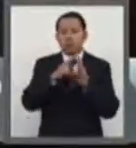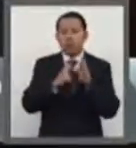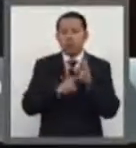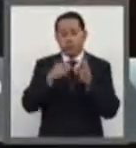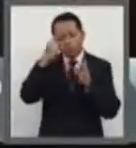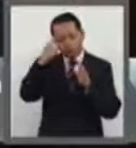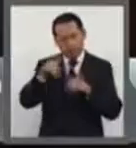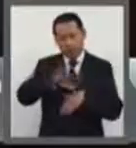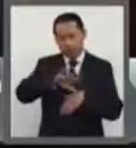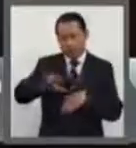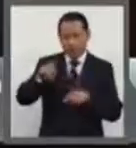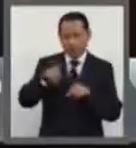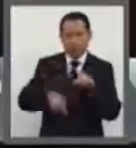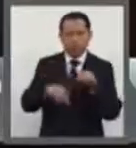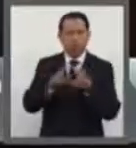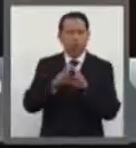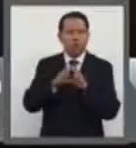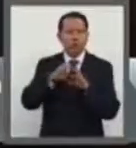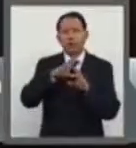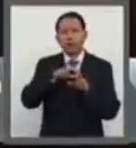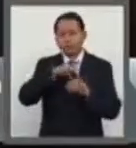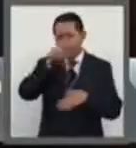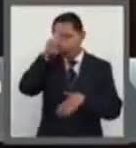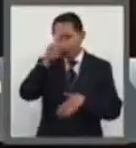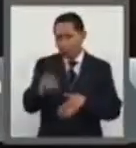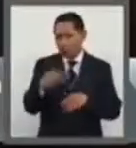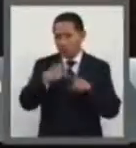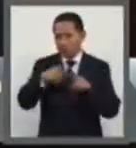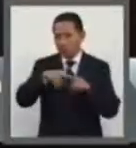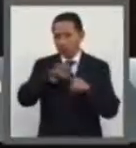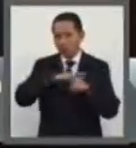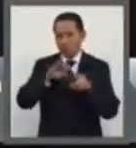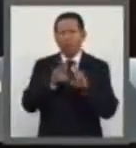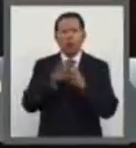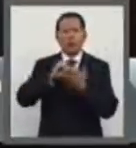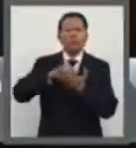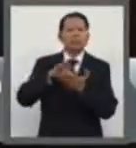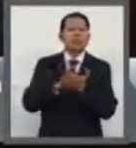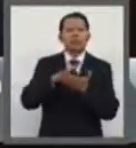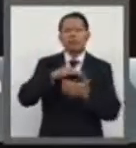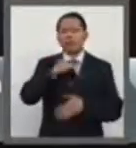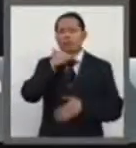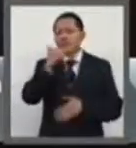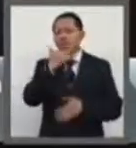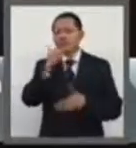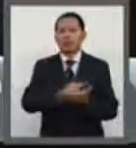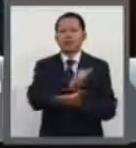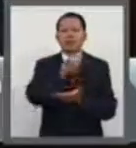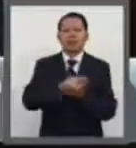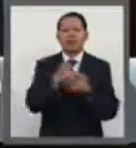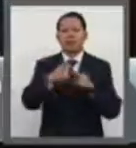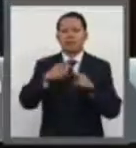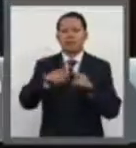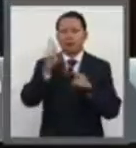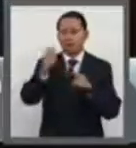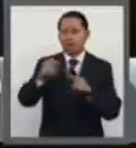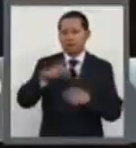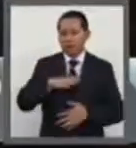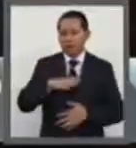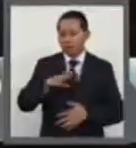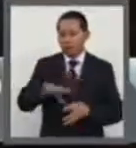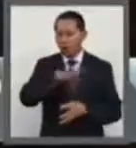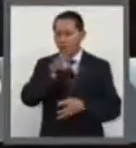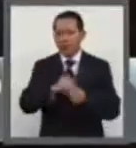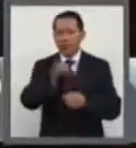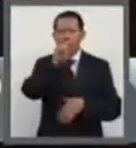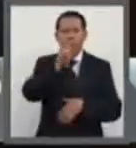de exclusión conlleva la prohibición absoluta de la práctica de actos ilegales, por lo cual es de carácter